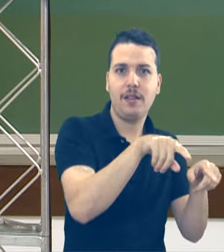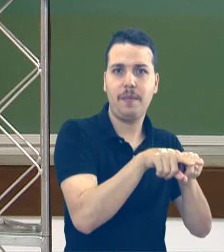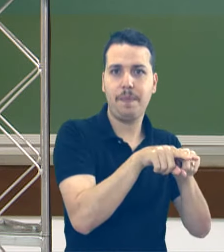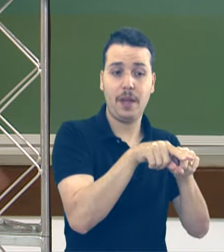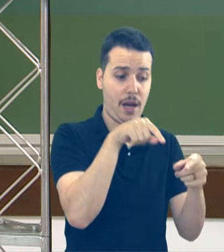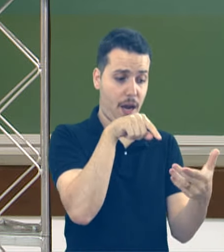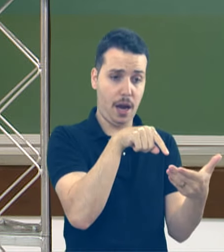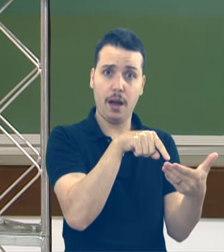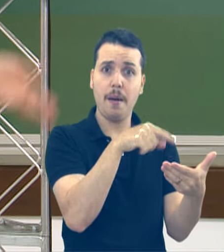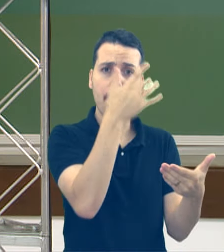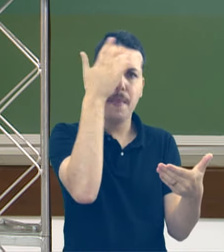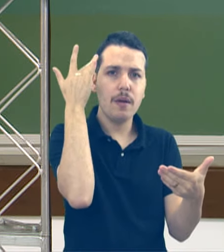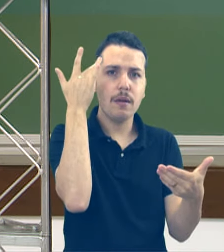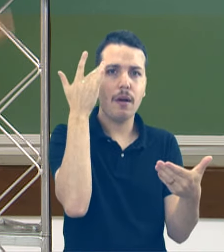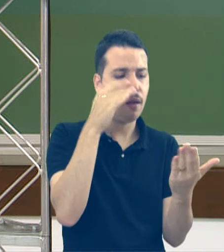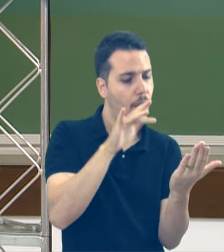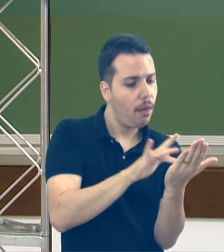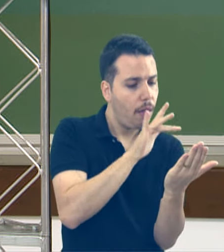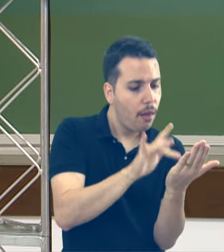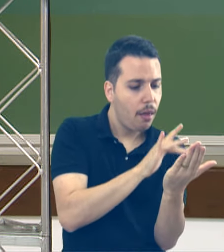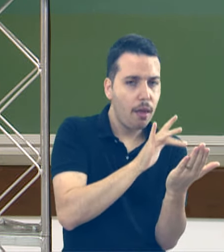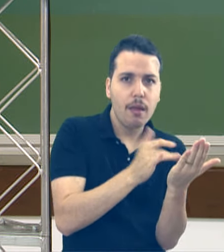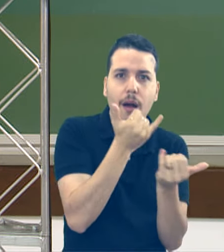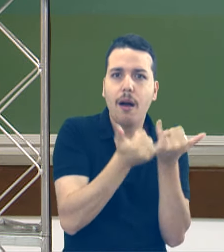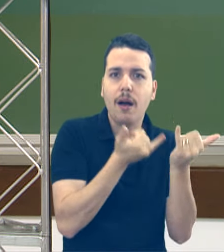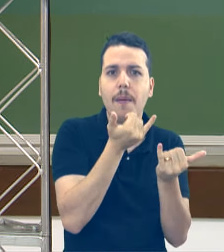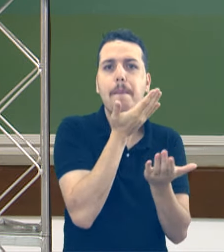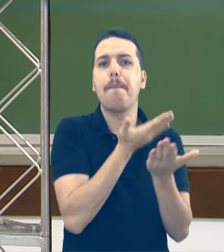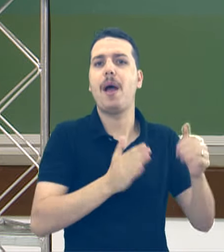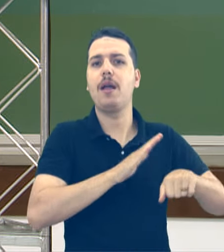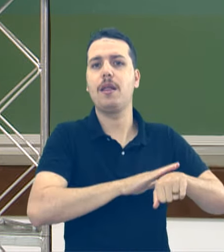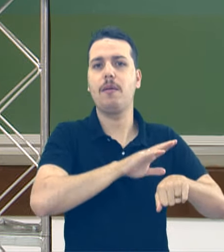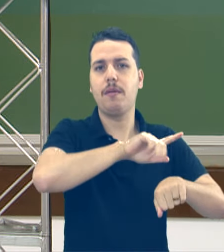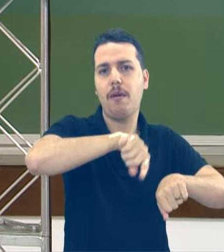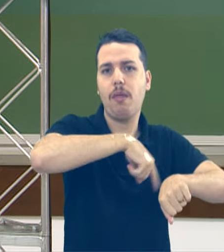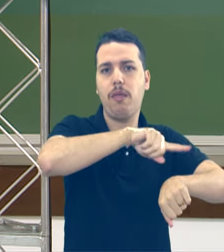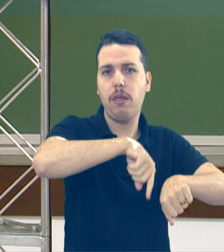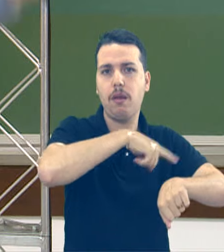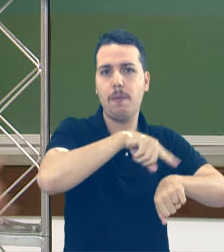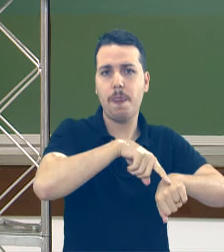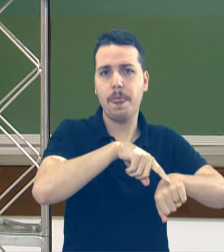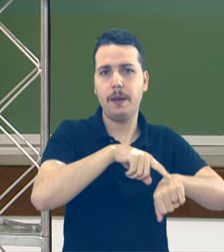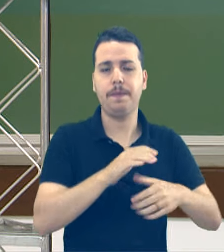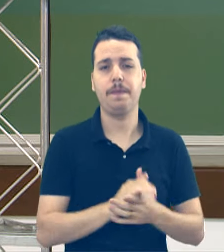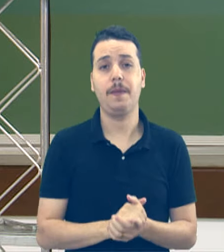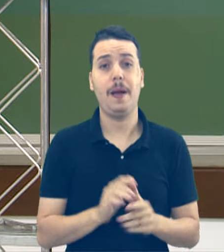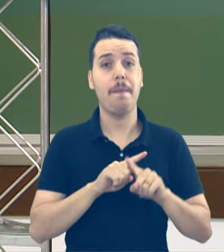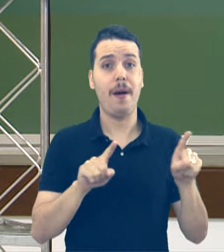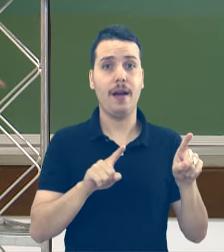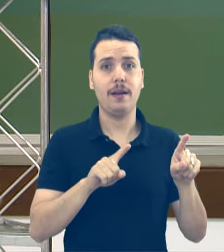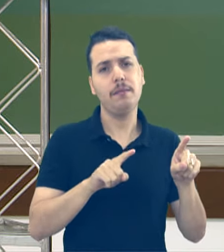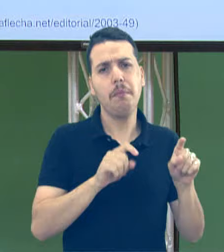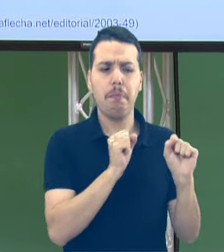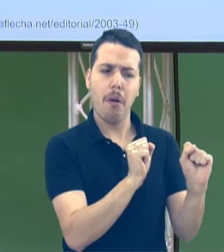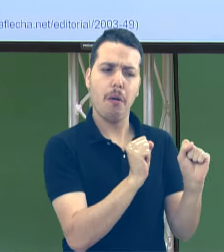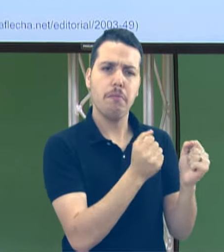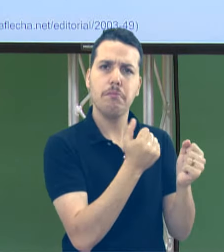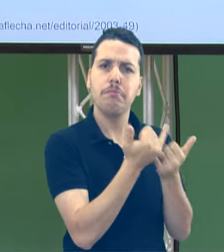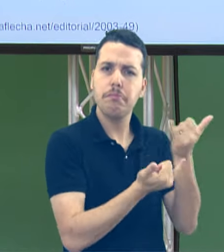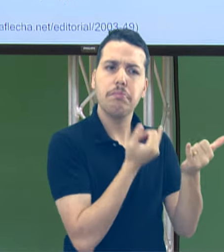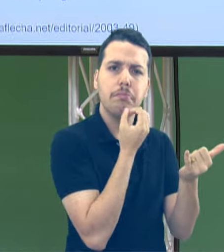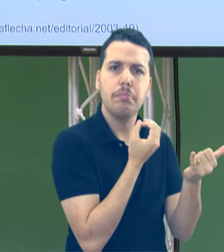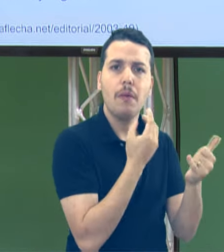pessoas perdem muito tempo jogando, um pouco por diversão, mas às vezes deixam de fazer os seus afazeres